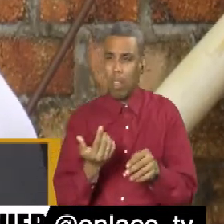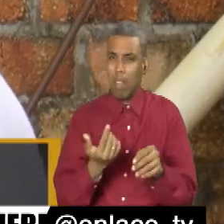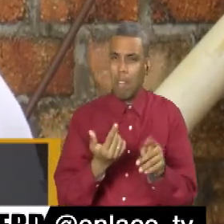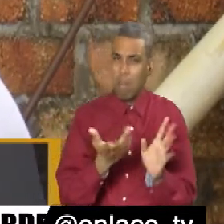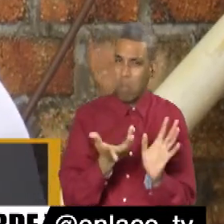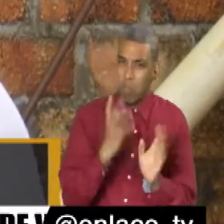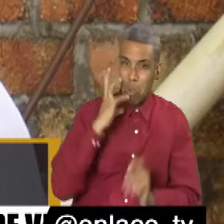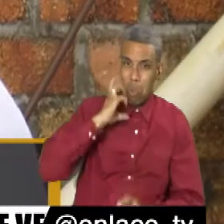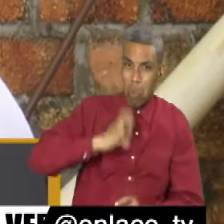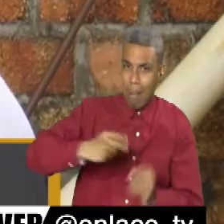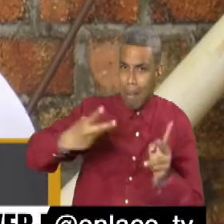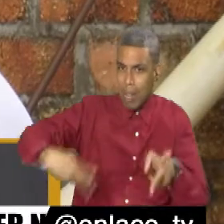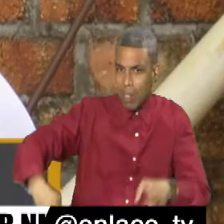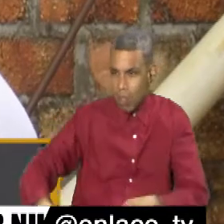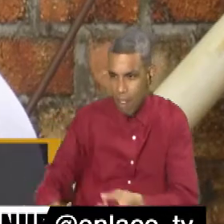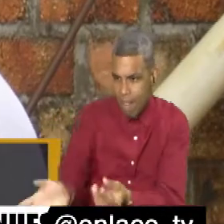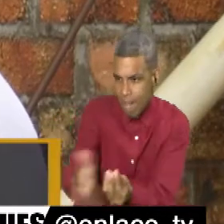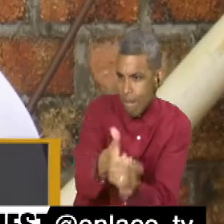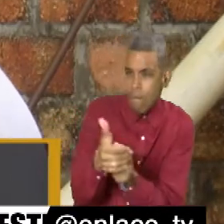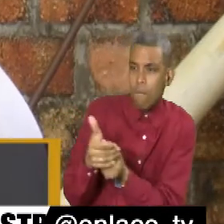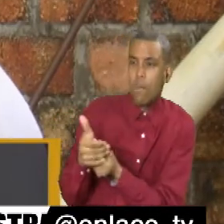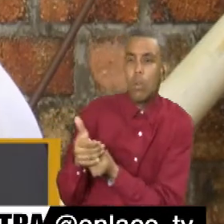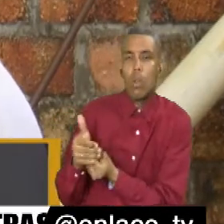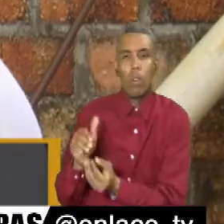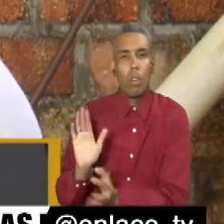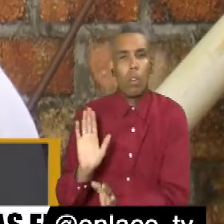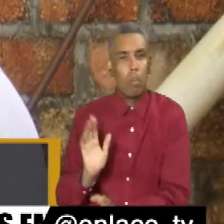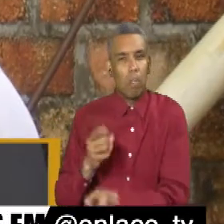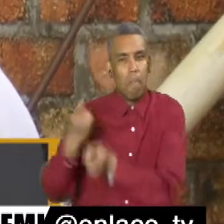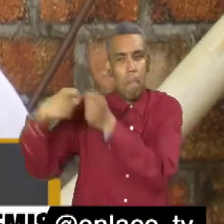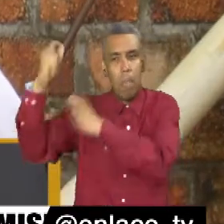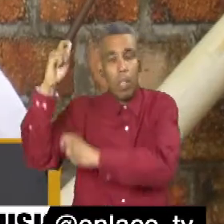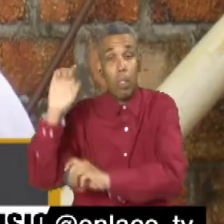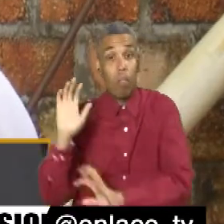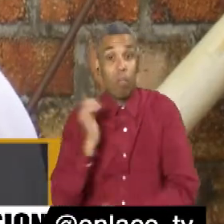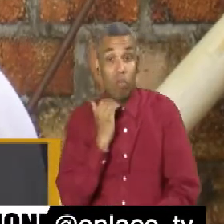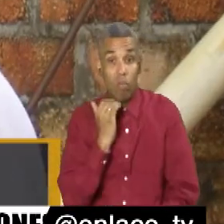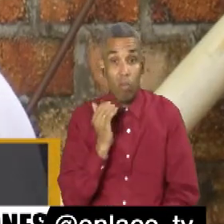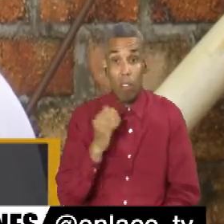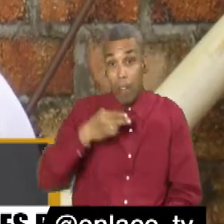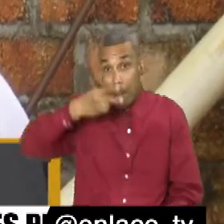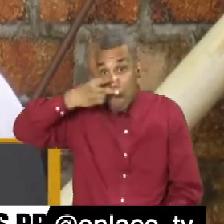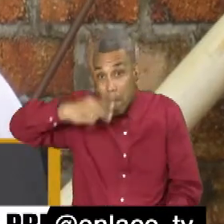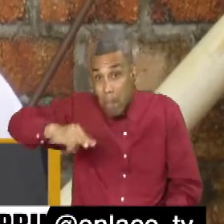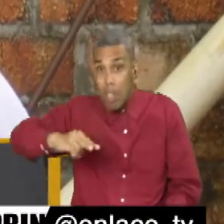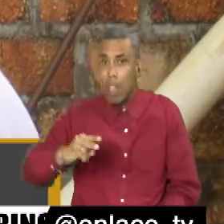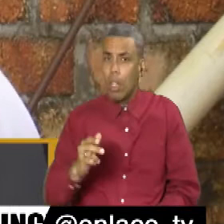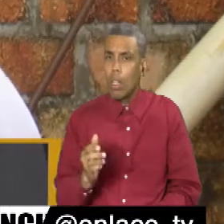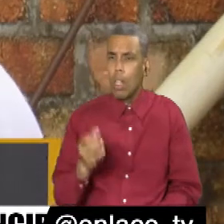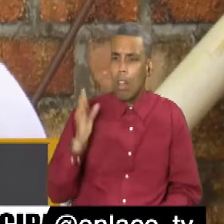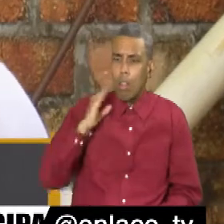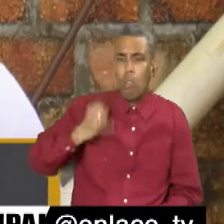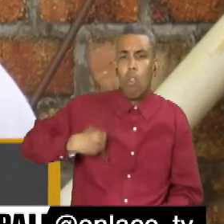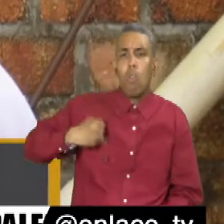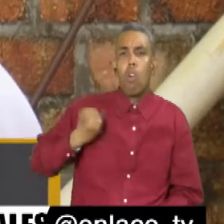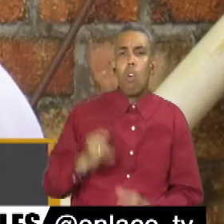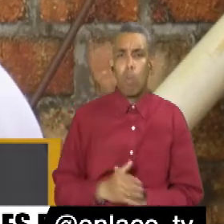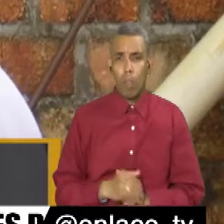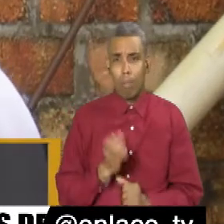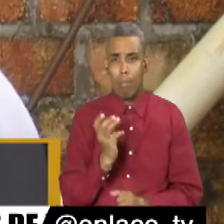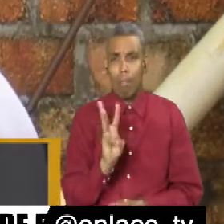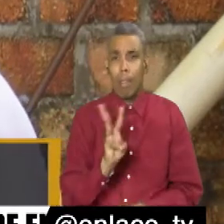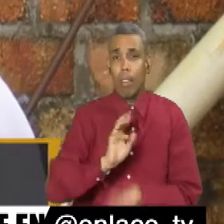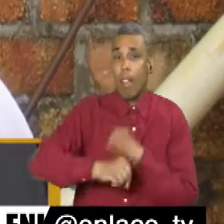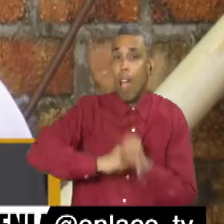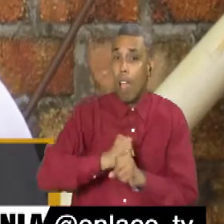esas cosas, y ella lo que tiene son 13 años ya, y como no sabemos con quién está y ella no nos ha querido dar